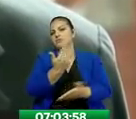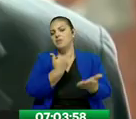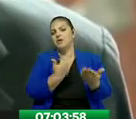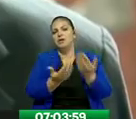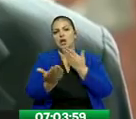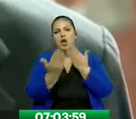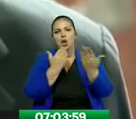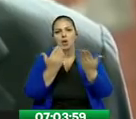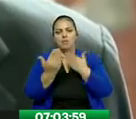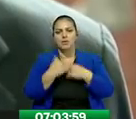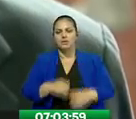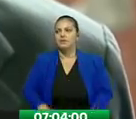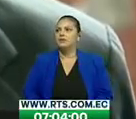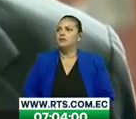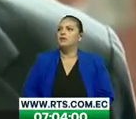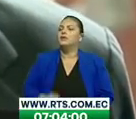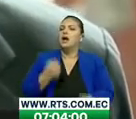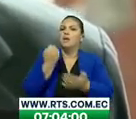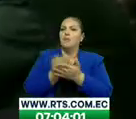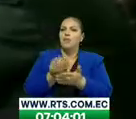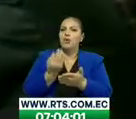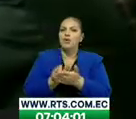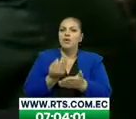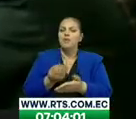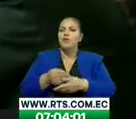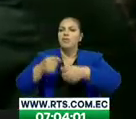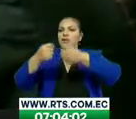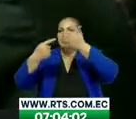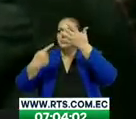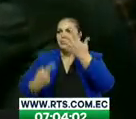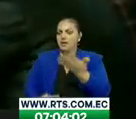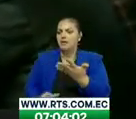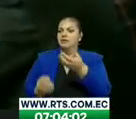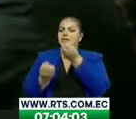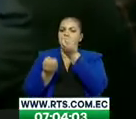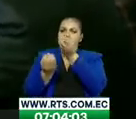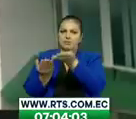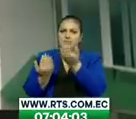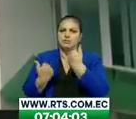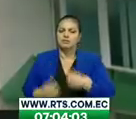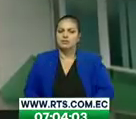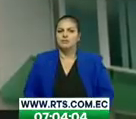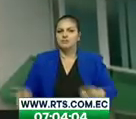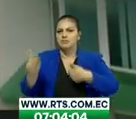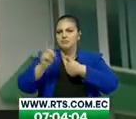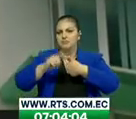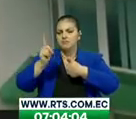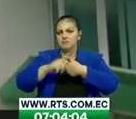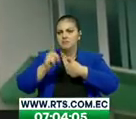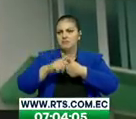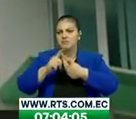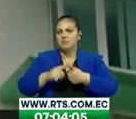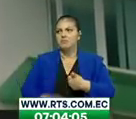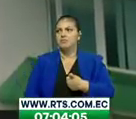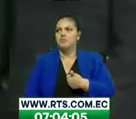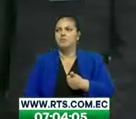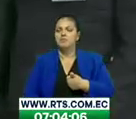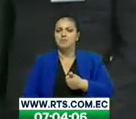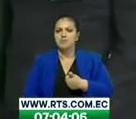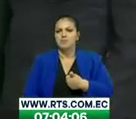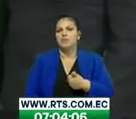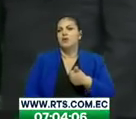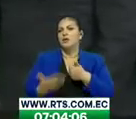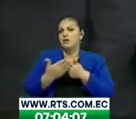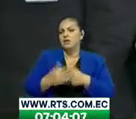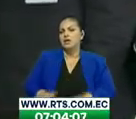a reformas o a un código del trabajo. Otras de las propuestas plantean el nombramiento de un delegado del FUT al IES y la reestructuración